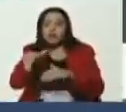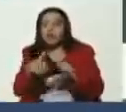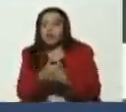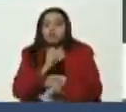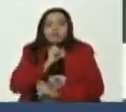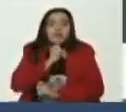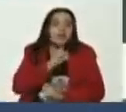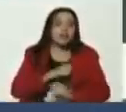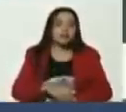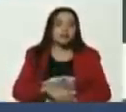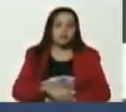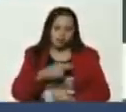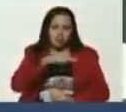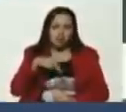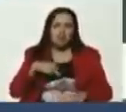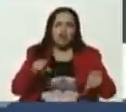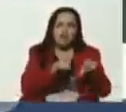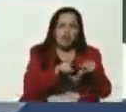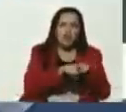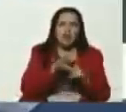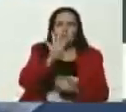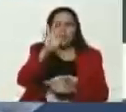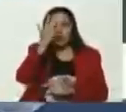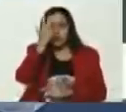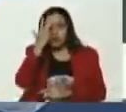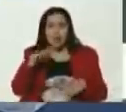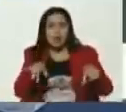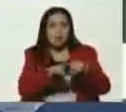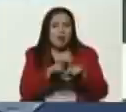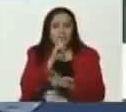Así estuvimos nosotros también, en secreto.